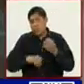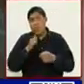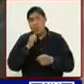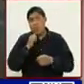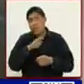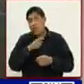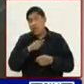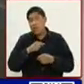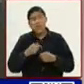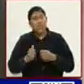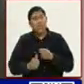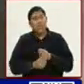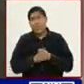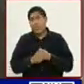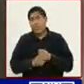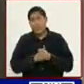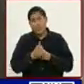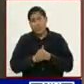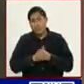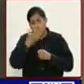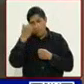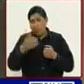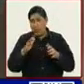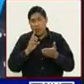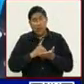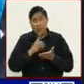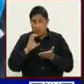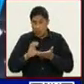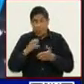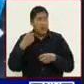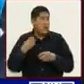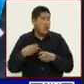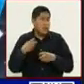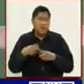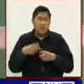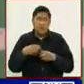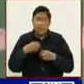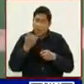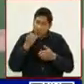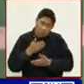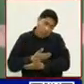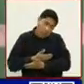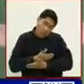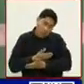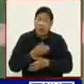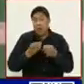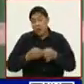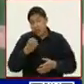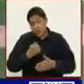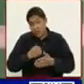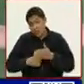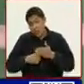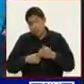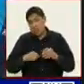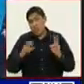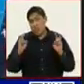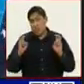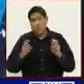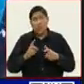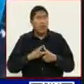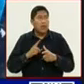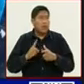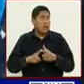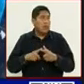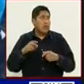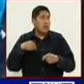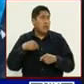en riesgo. Al ser una persona con este nivel de discapacidad, difícilmente va a poder criar en caso de que sobrevivan al parto.